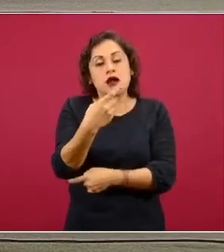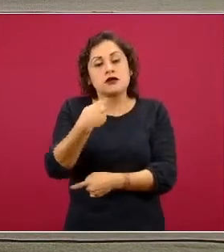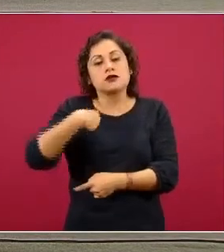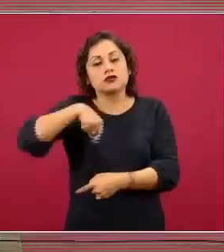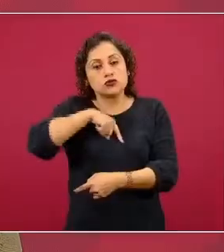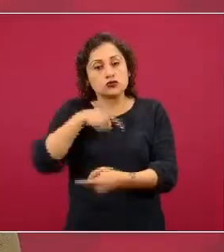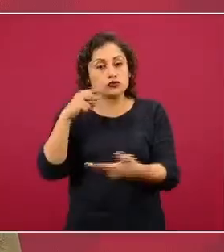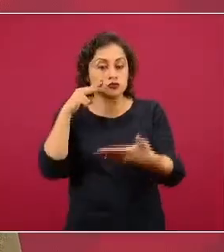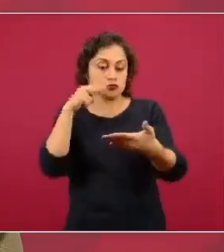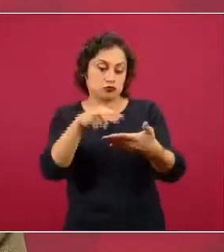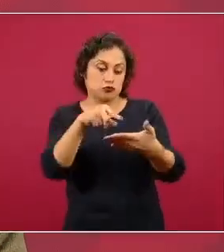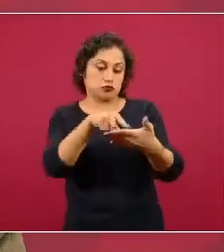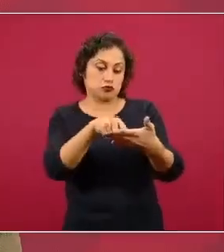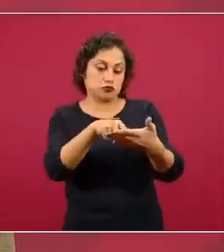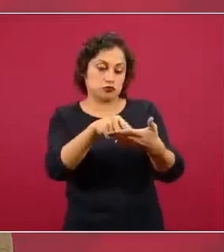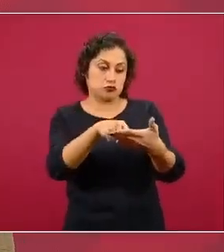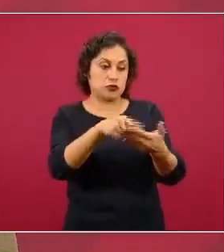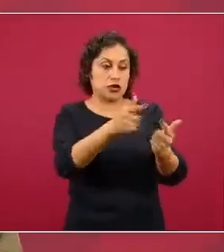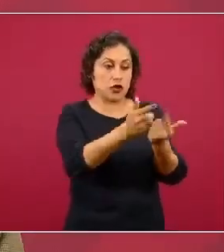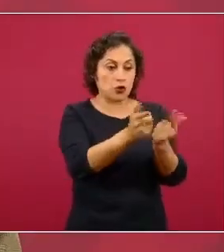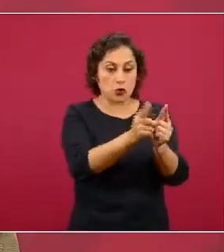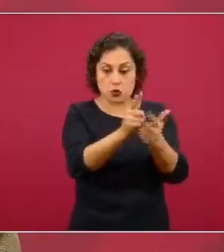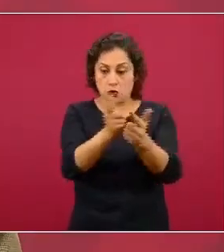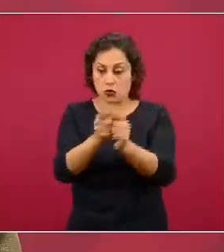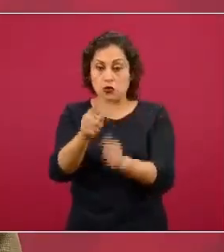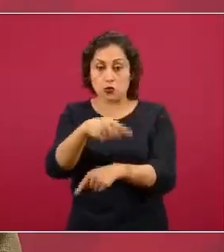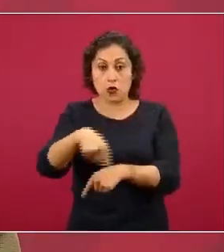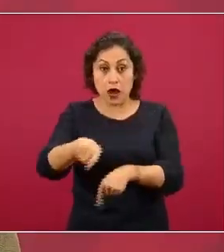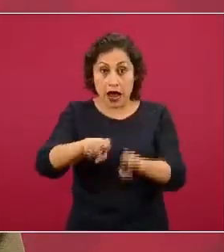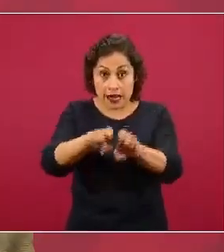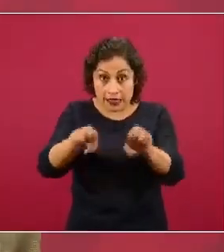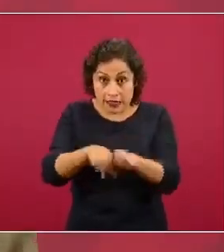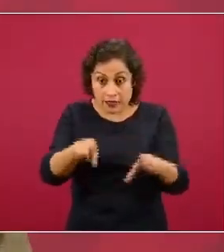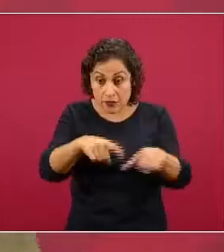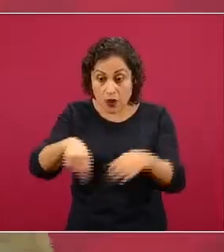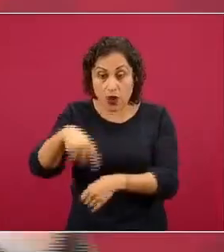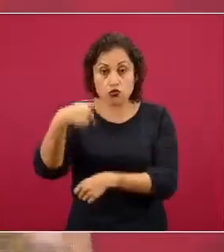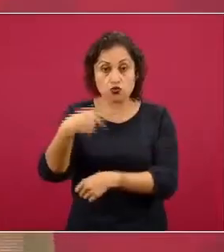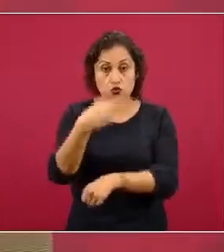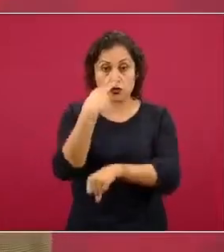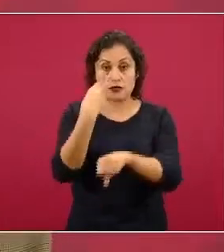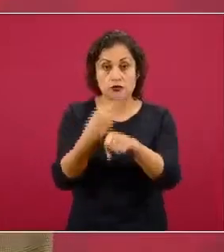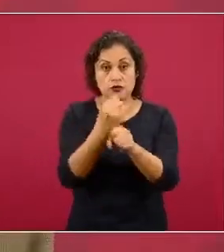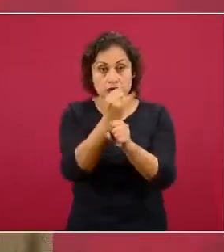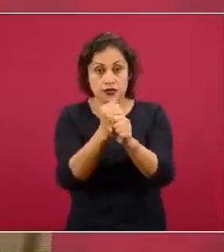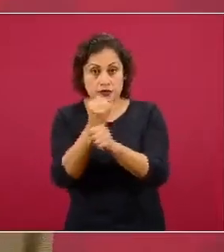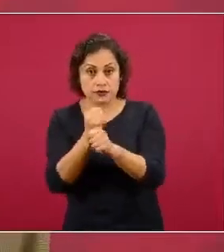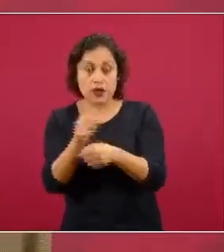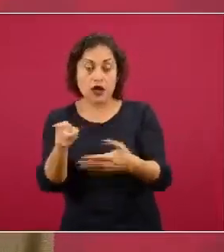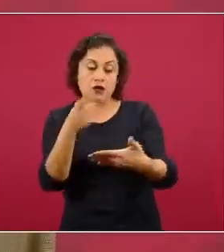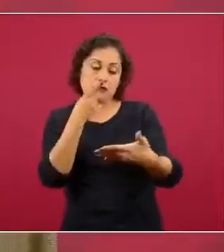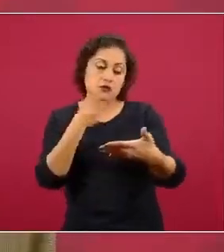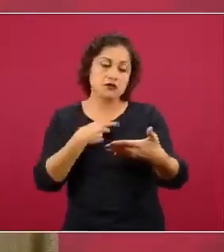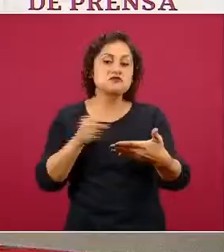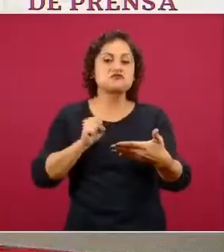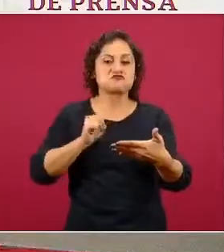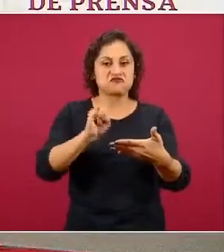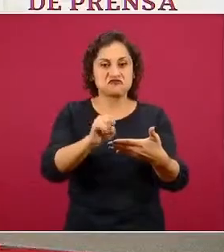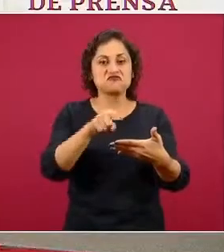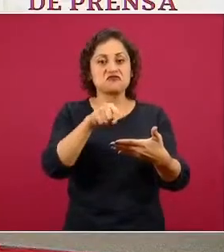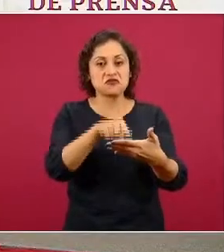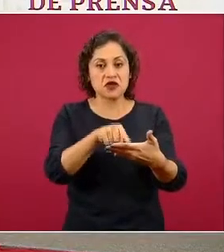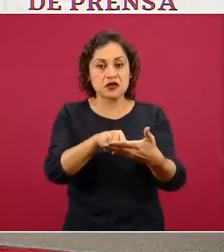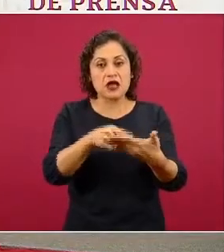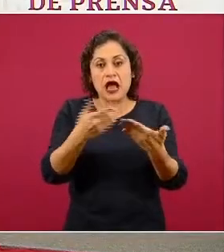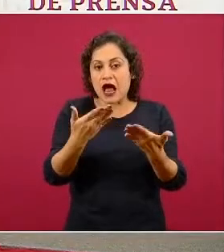hay estos grupos hospitalarios jurisdiccionales que revisan expedientes y dicen sí, todo concuerda, que aunque no tenemos la prueba biológica